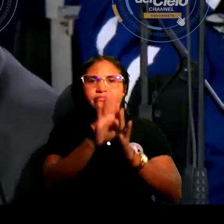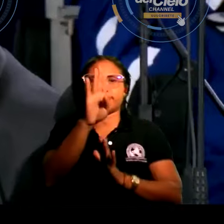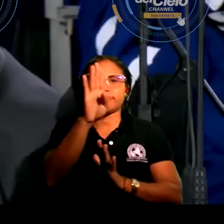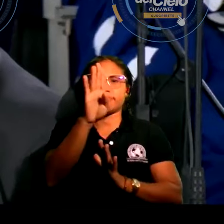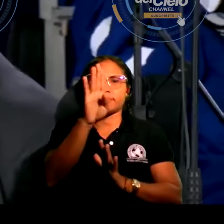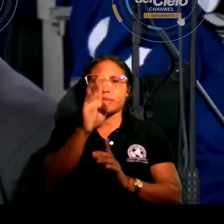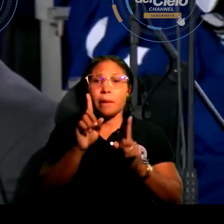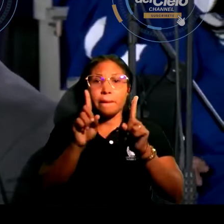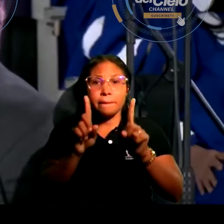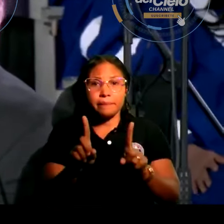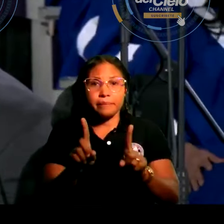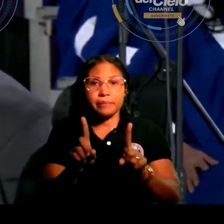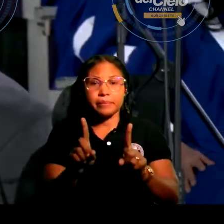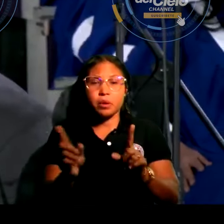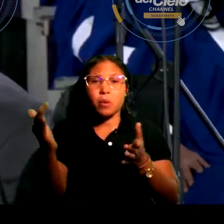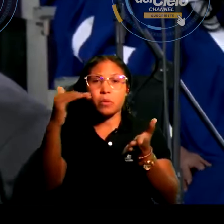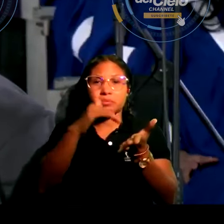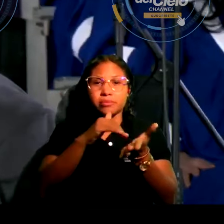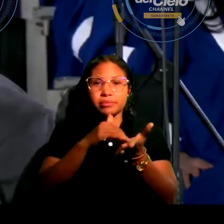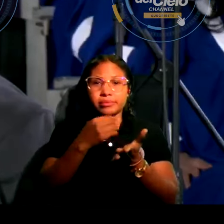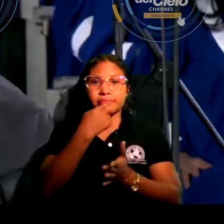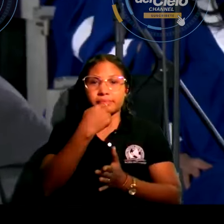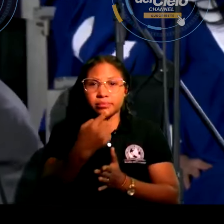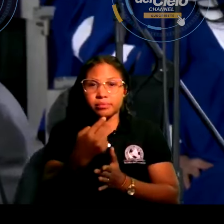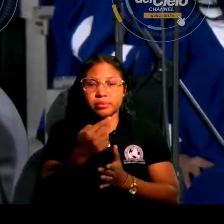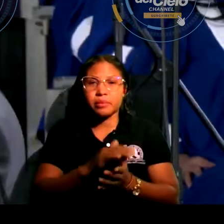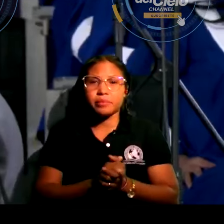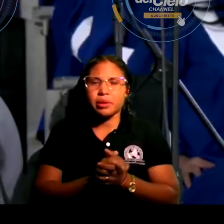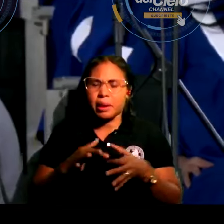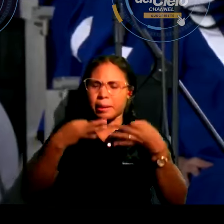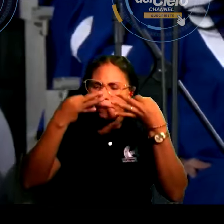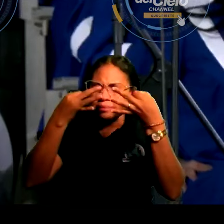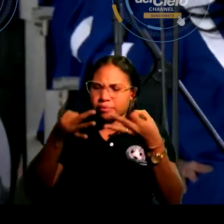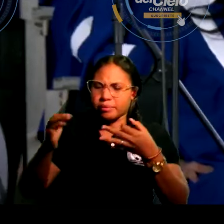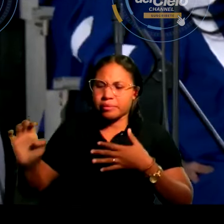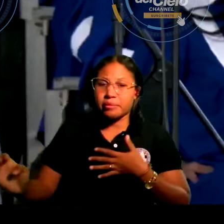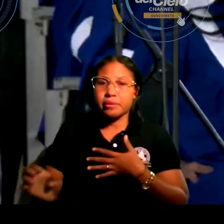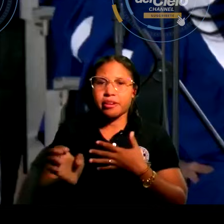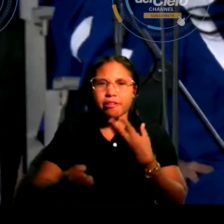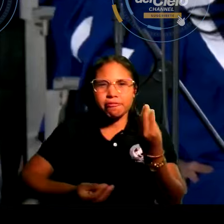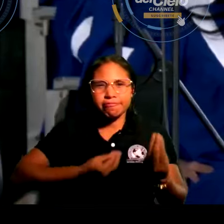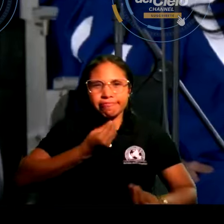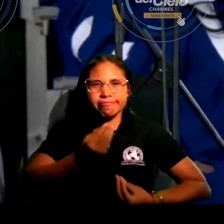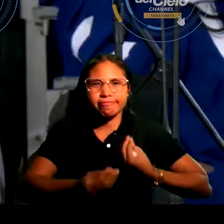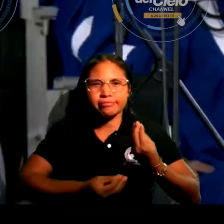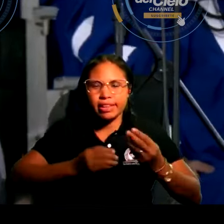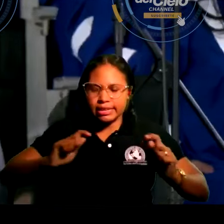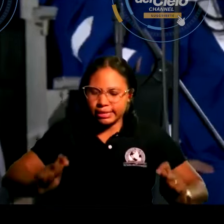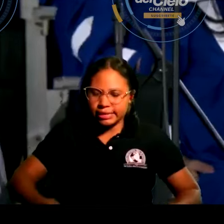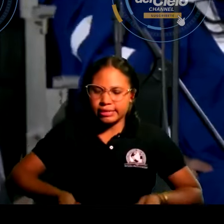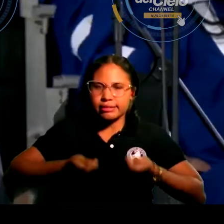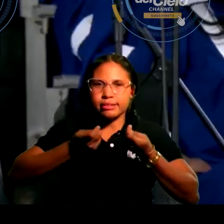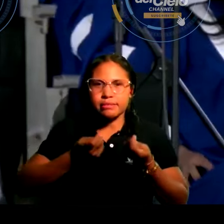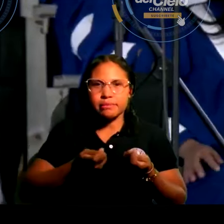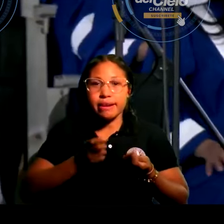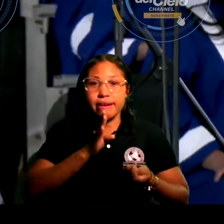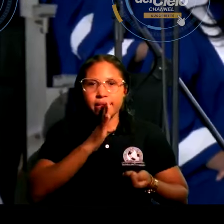reitero, lo primero que hace el verdadero evangelio es salvar al pecador.